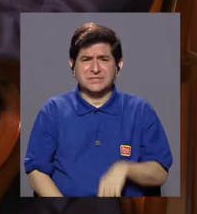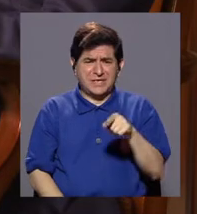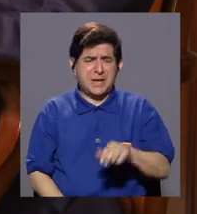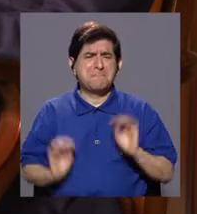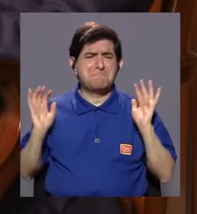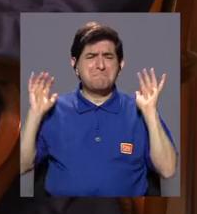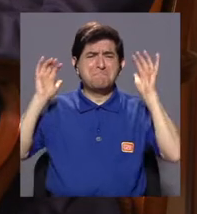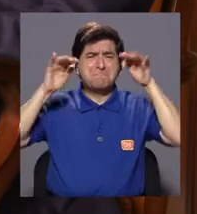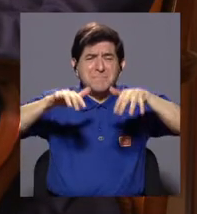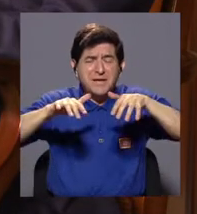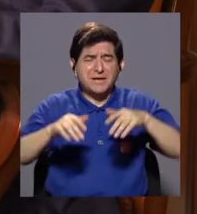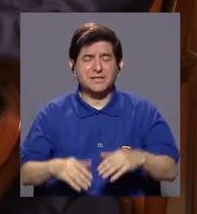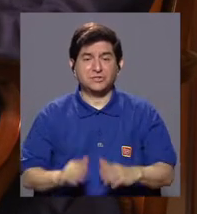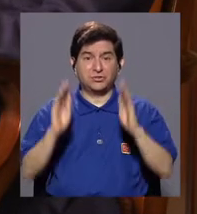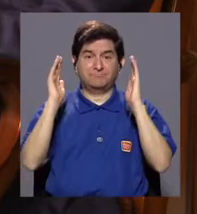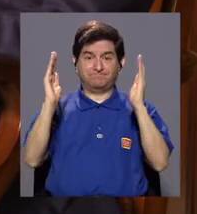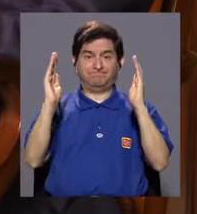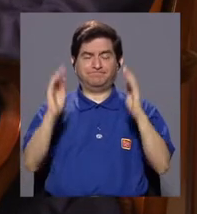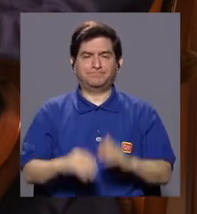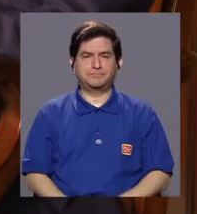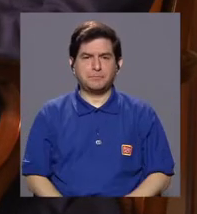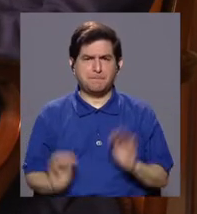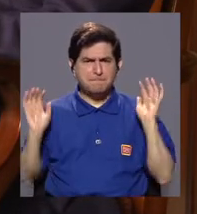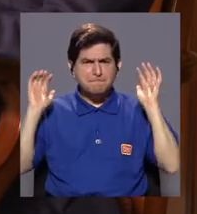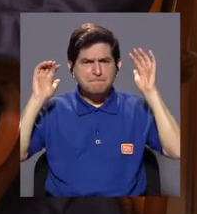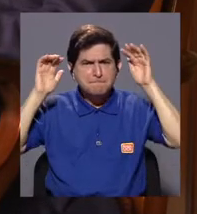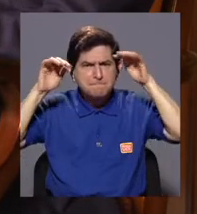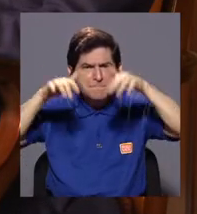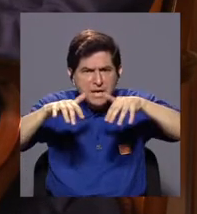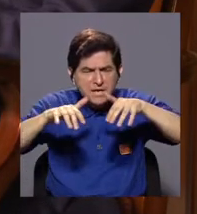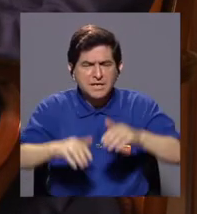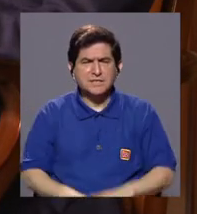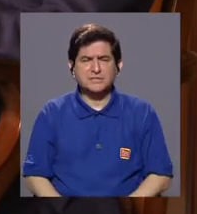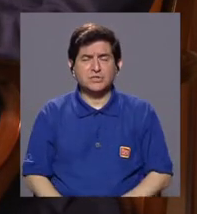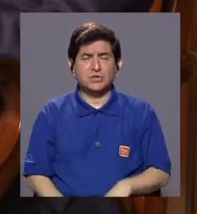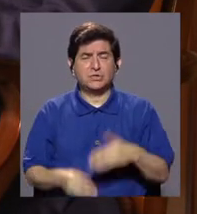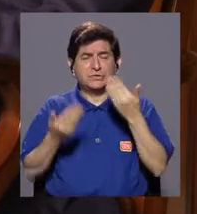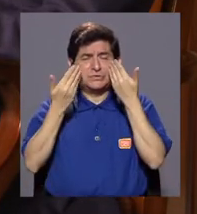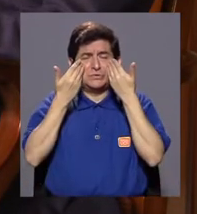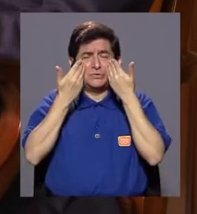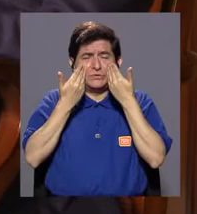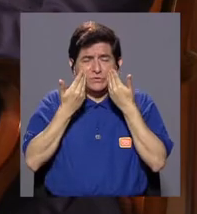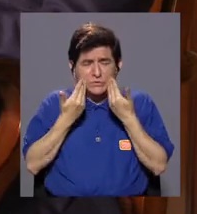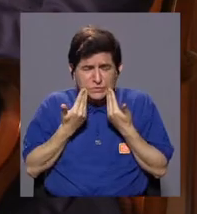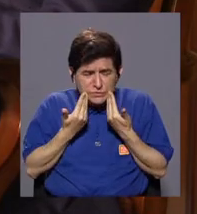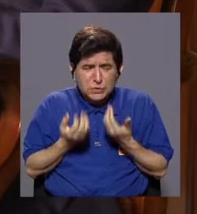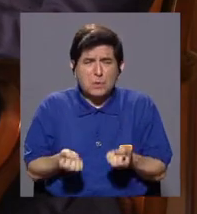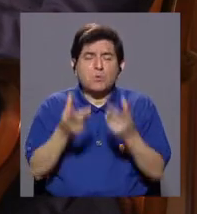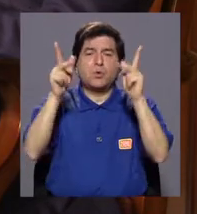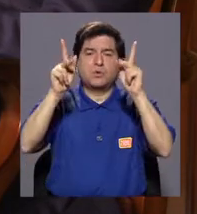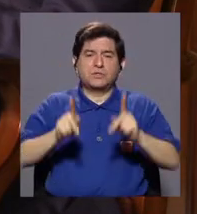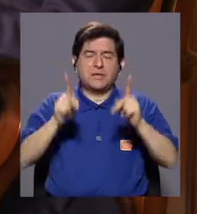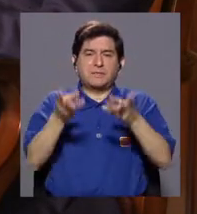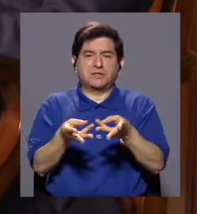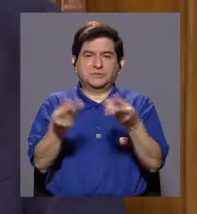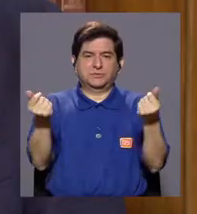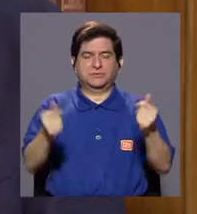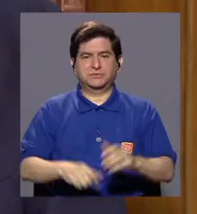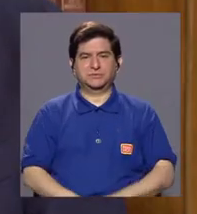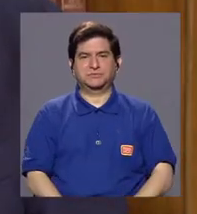grandes migraciones. Migraciones que llevan a un gran sufrimiento de muchas